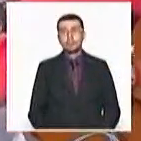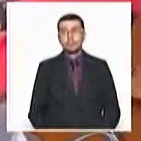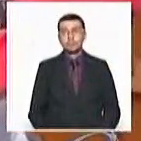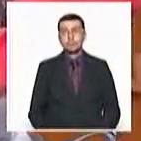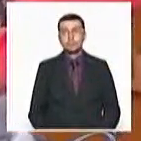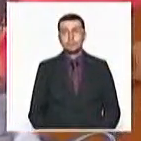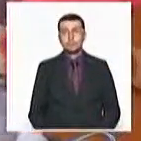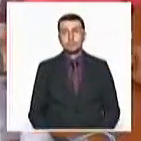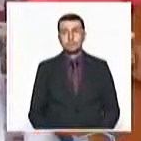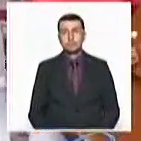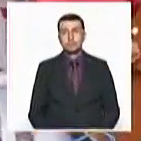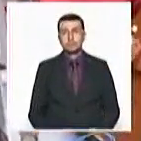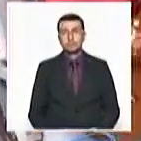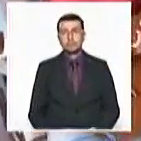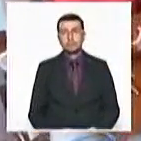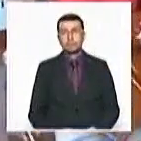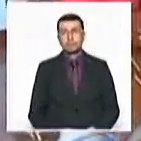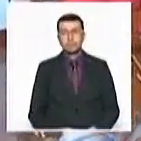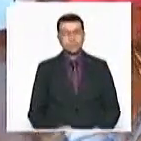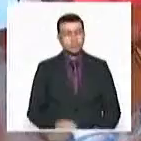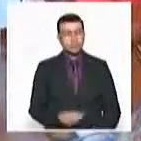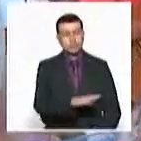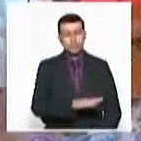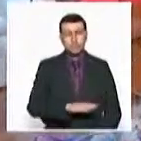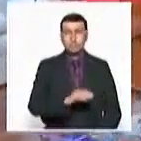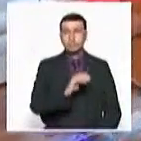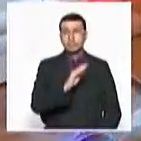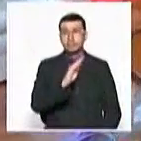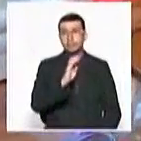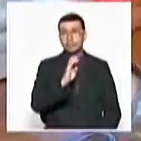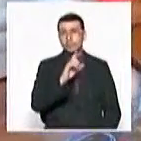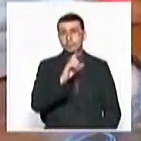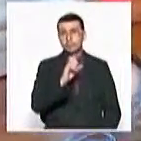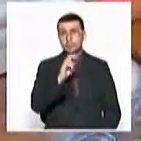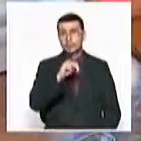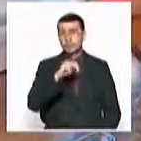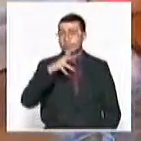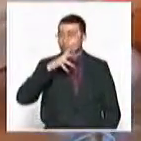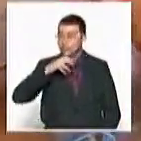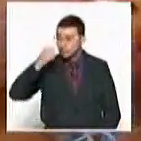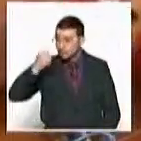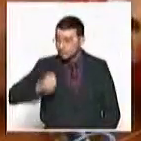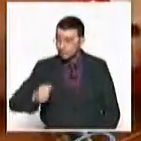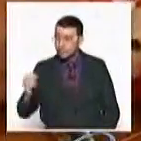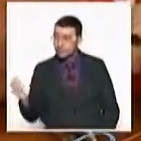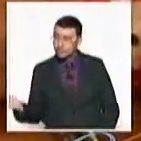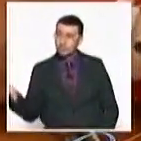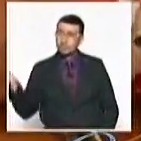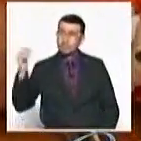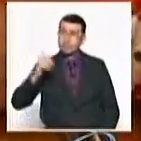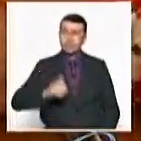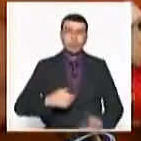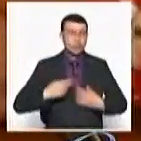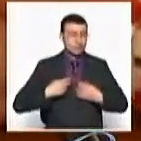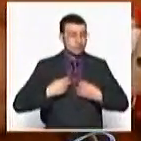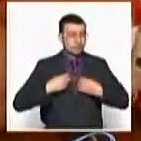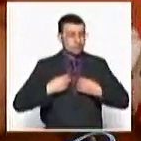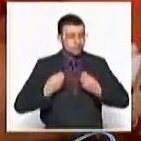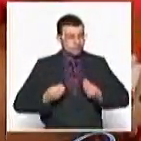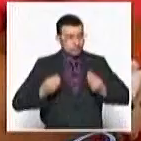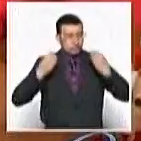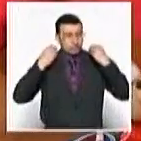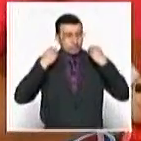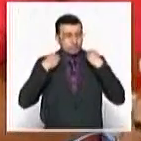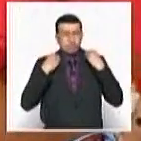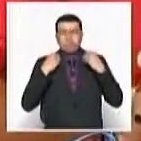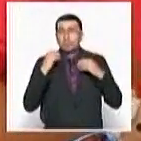A Belén pastores, venid a abrigad, que la noche